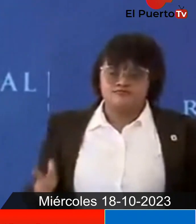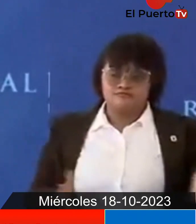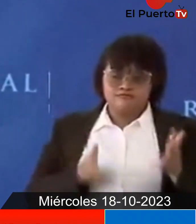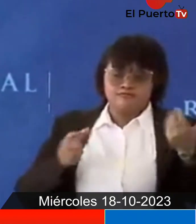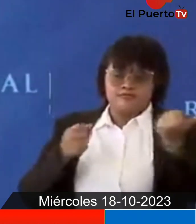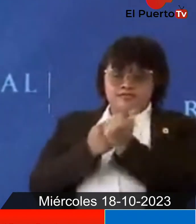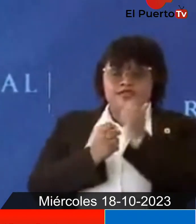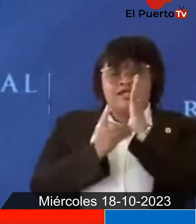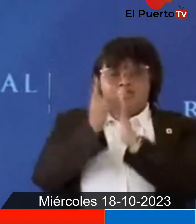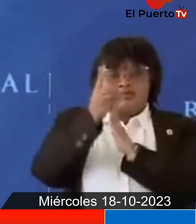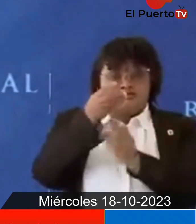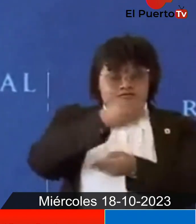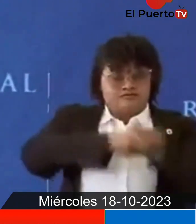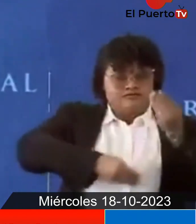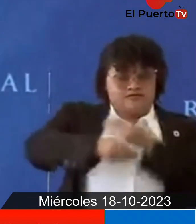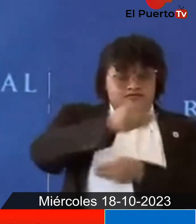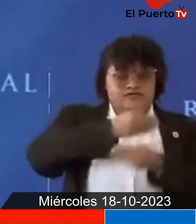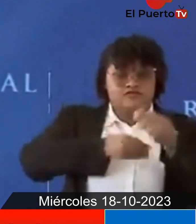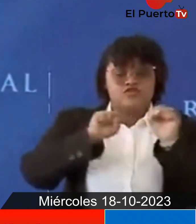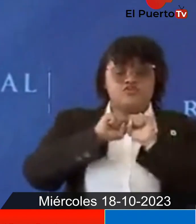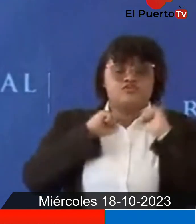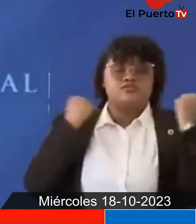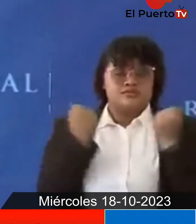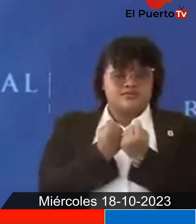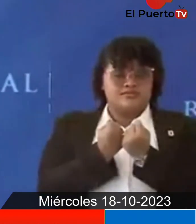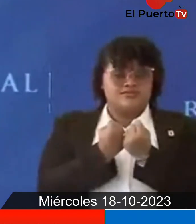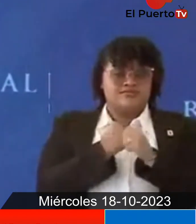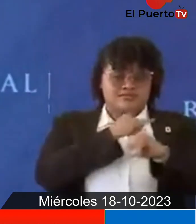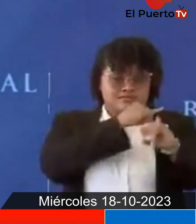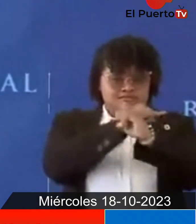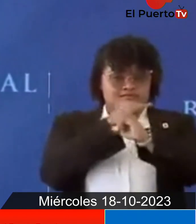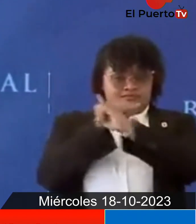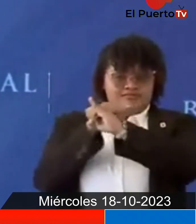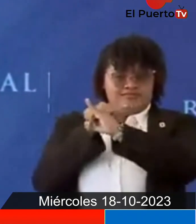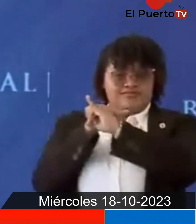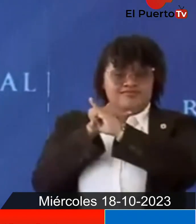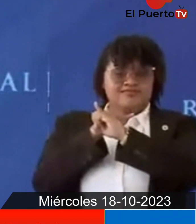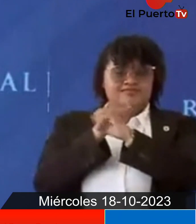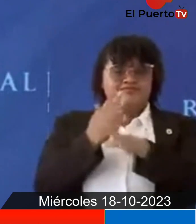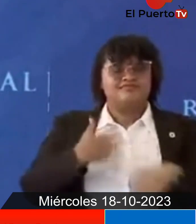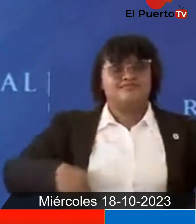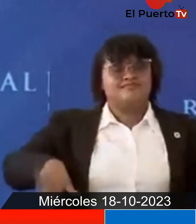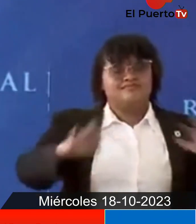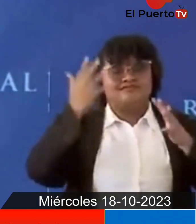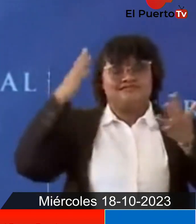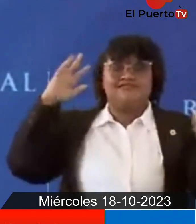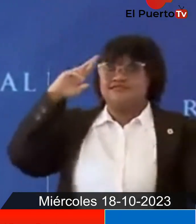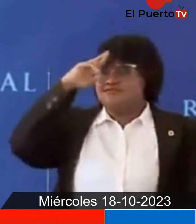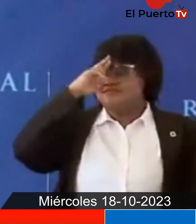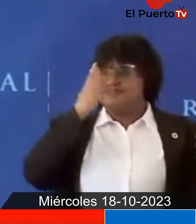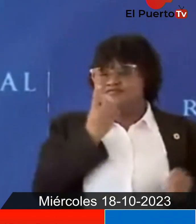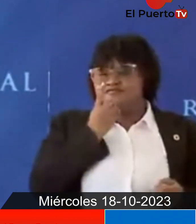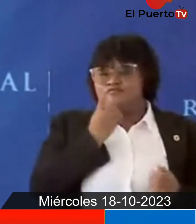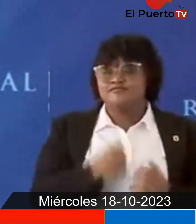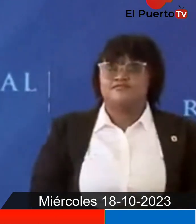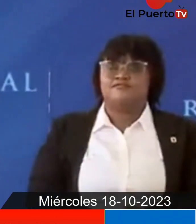del desarrollo económico, social, institucional y medioambiental de la República